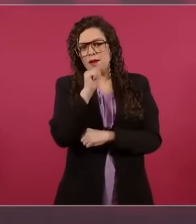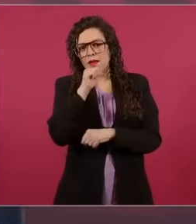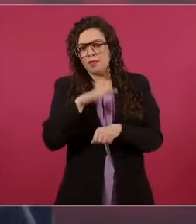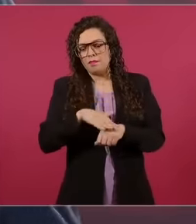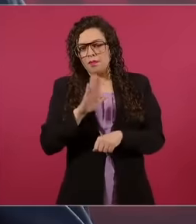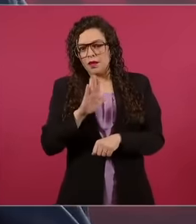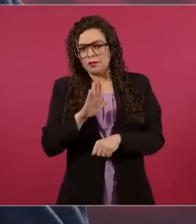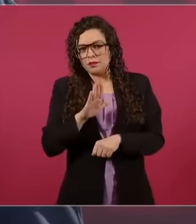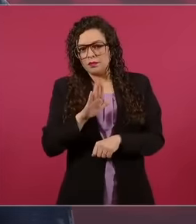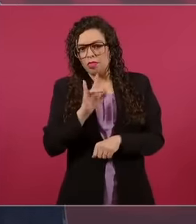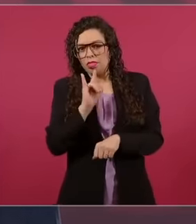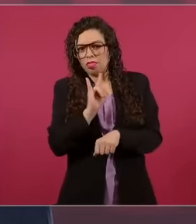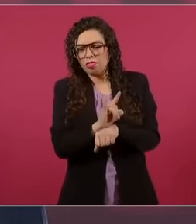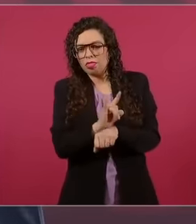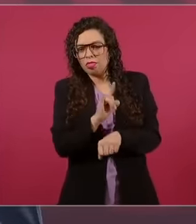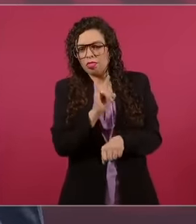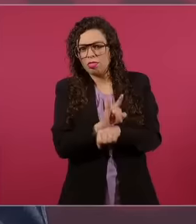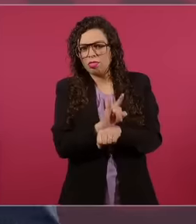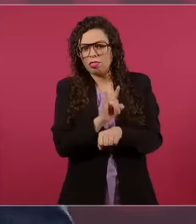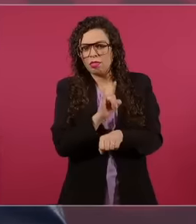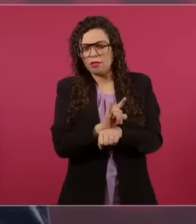el pueblo